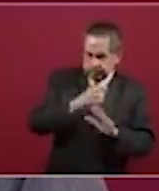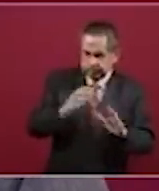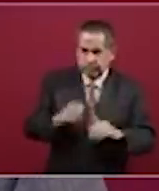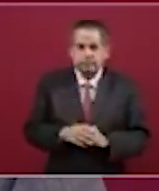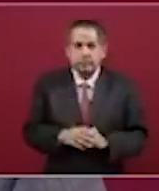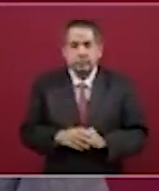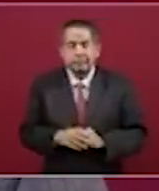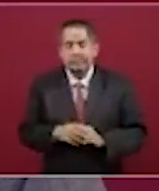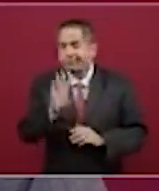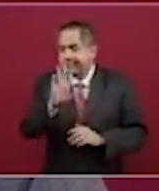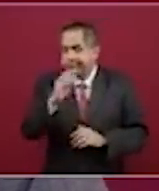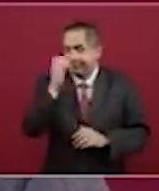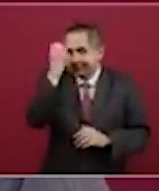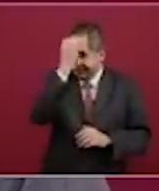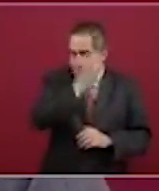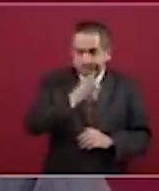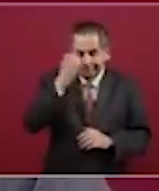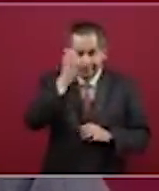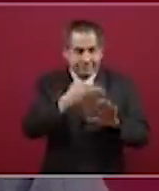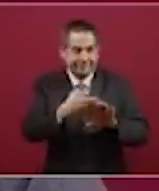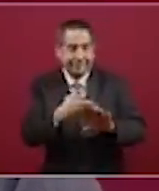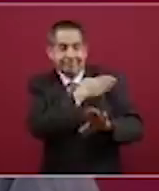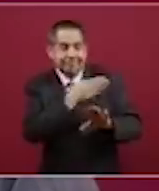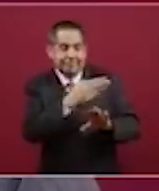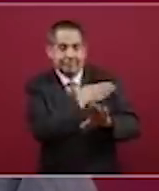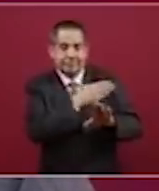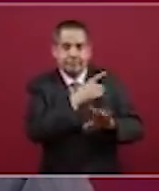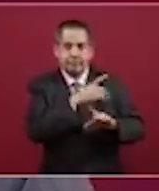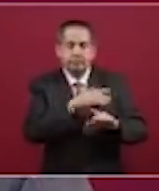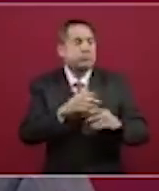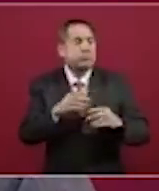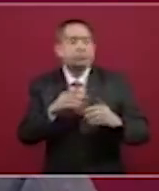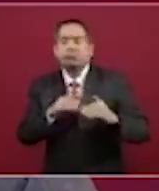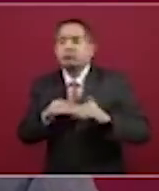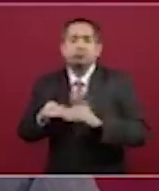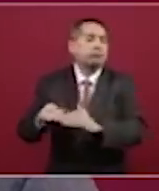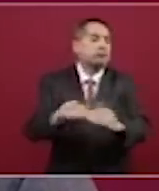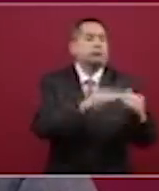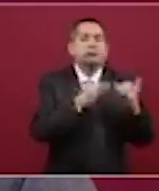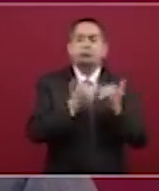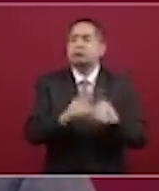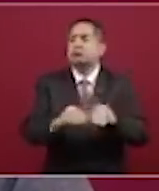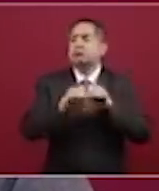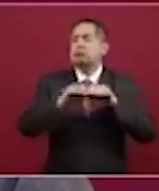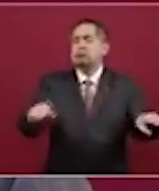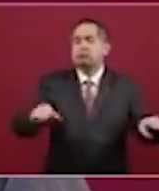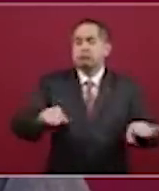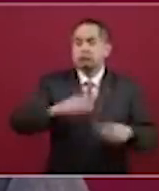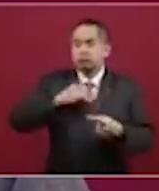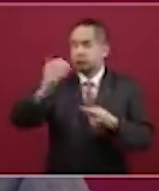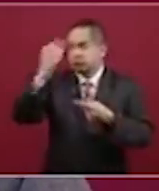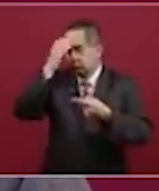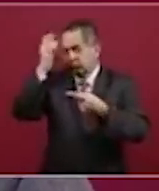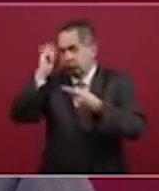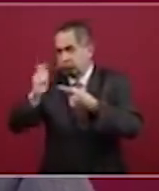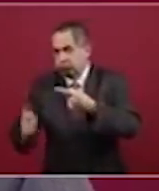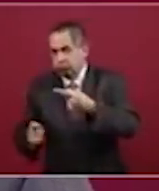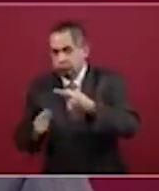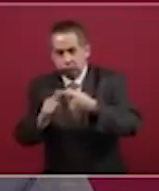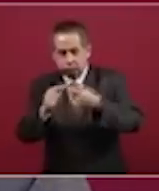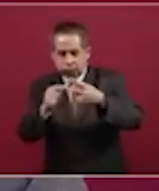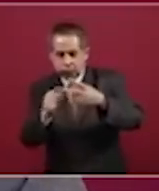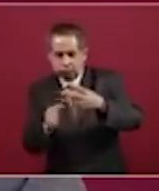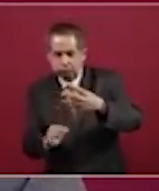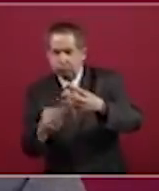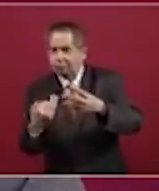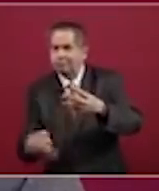exámenes. Los exámenes anteriores eran estandarizados y eran exámenes de conocimientos nada más, y